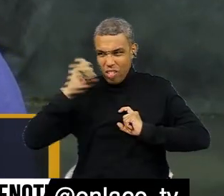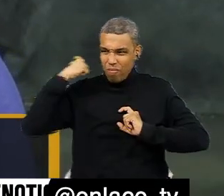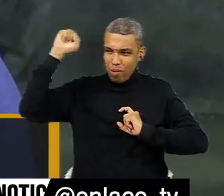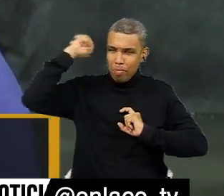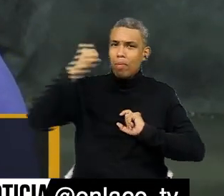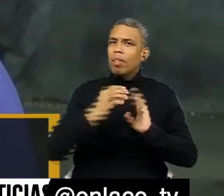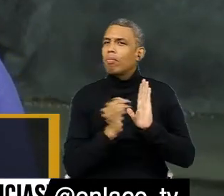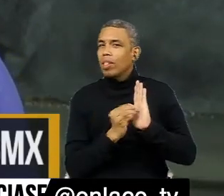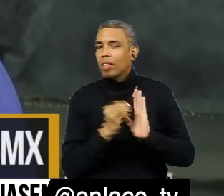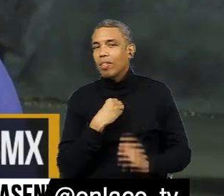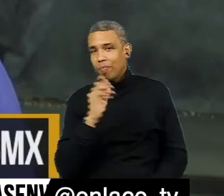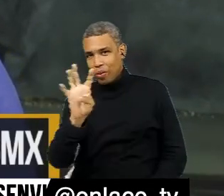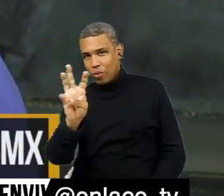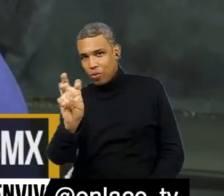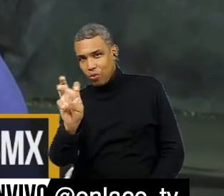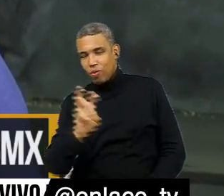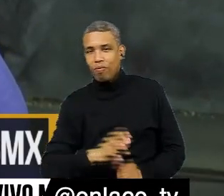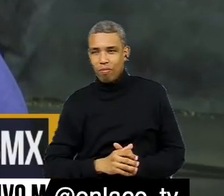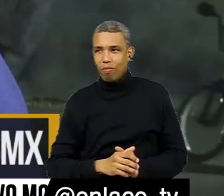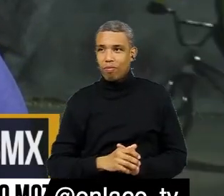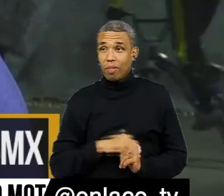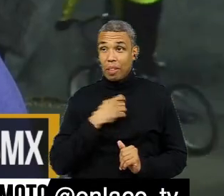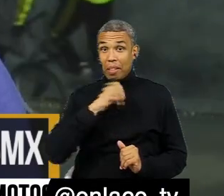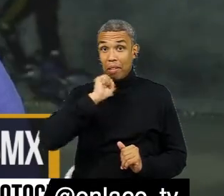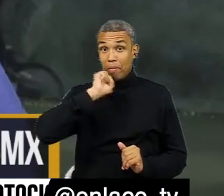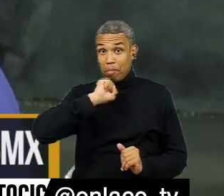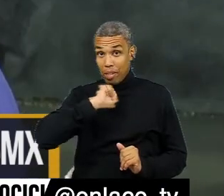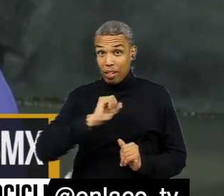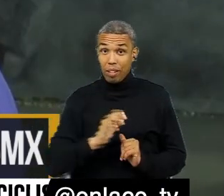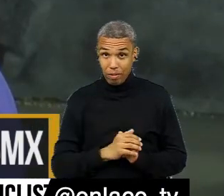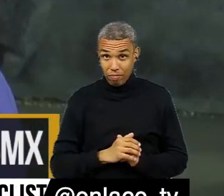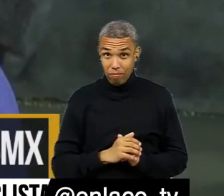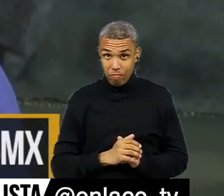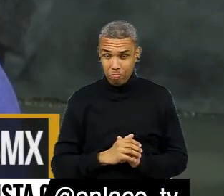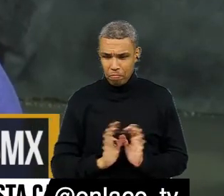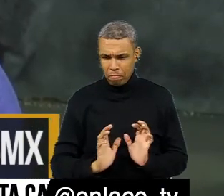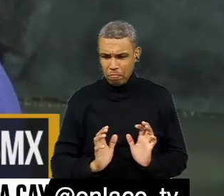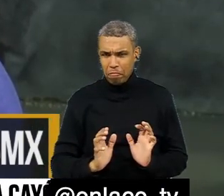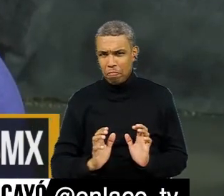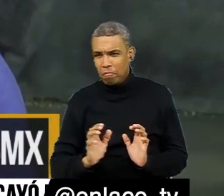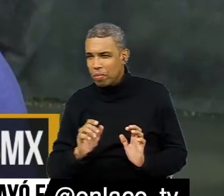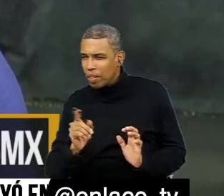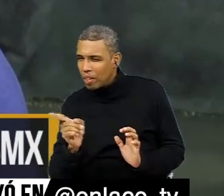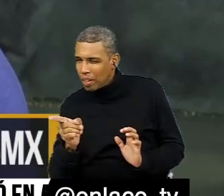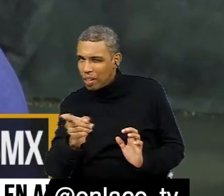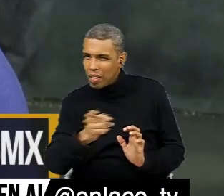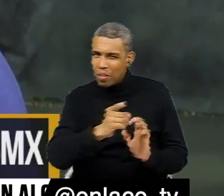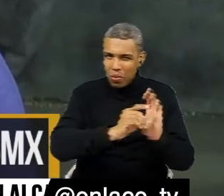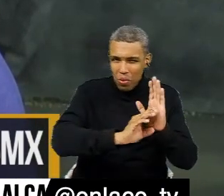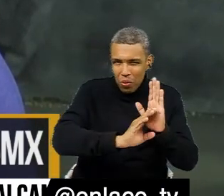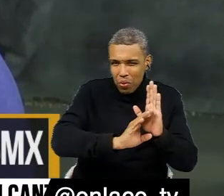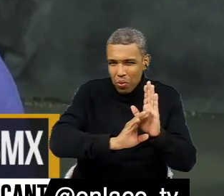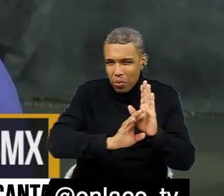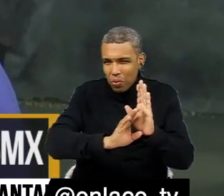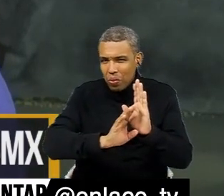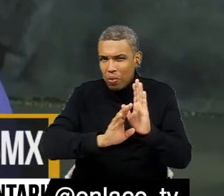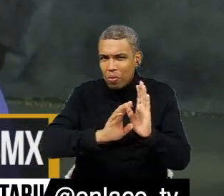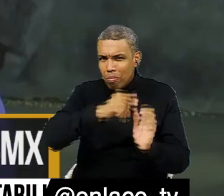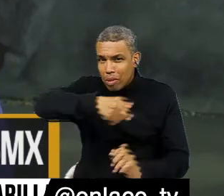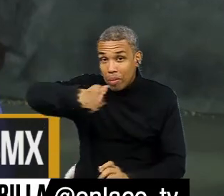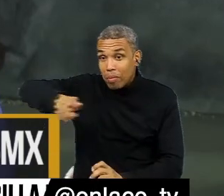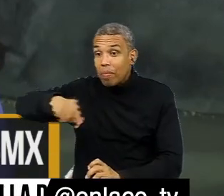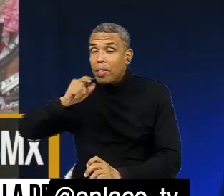muy contentos, ha sido recibido de manera muy grata los resultados por cada uno de los pilotos, únicamente fueron 6 pilotos por el